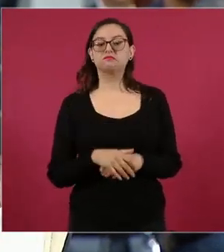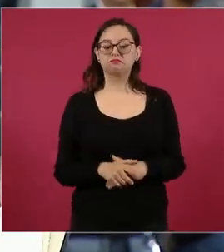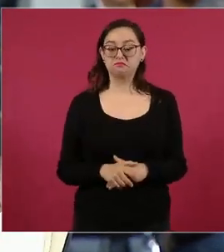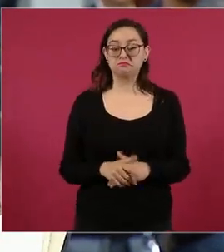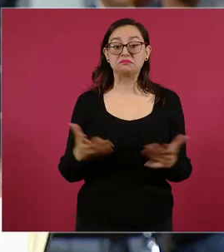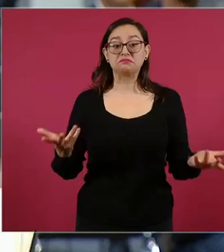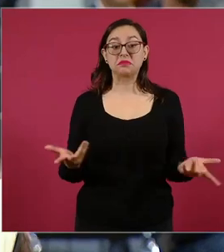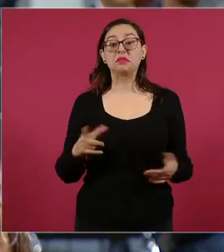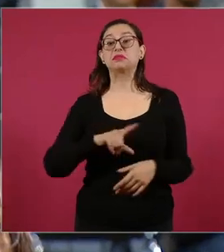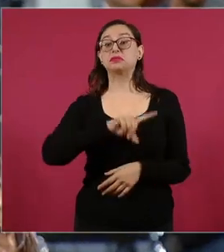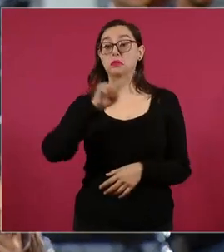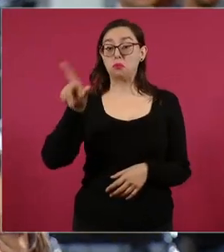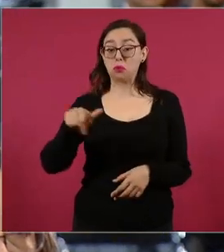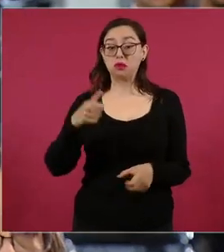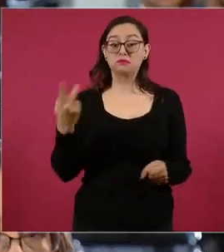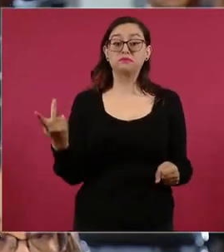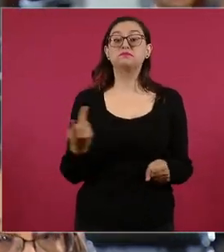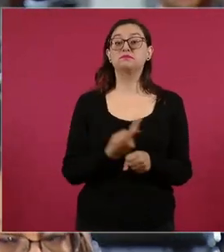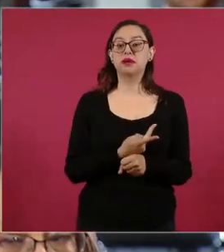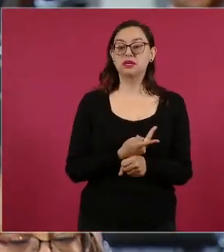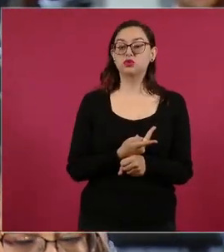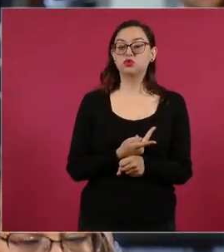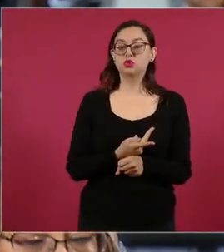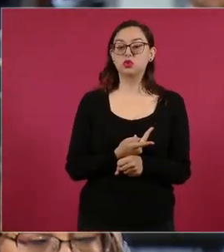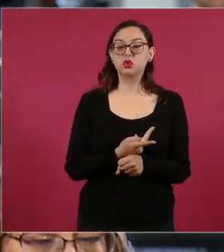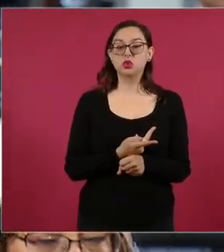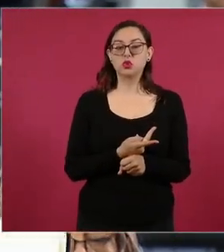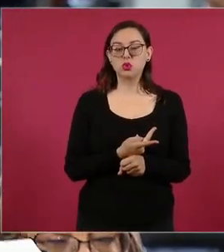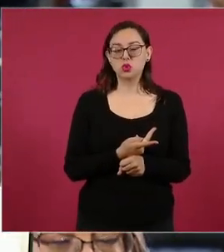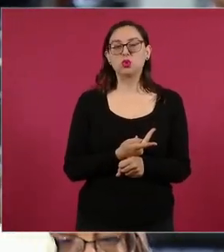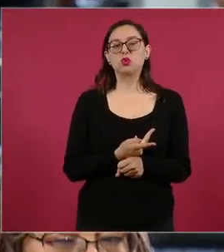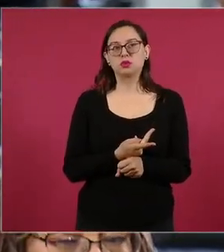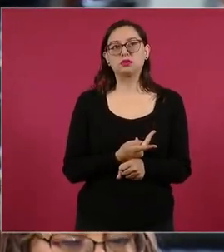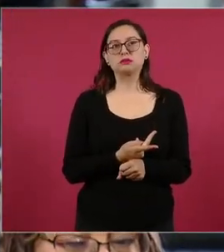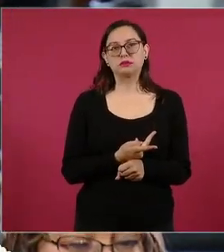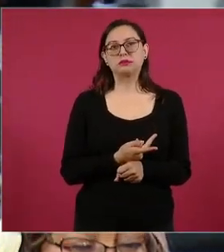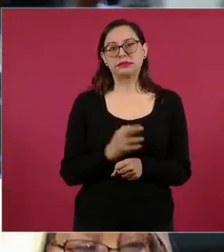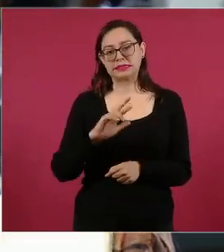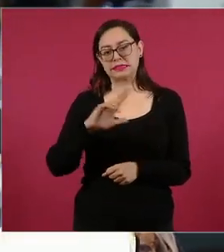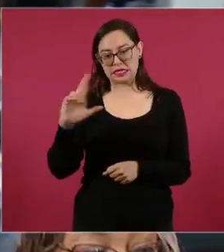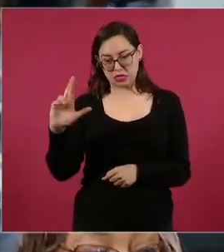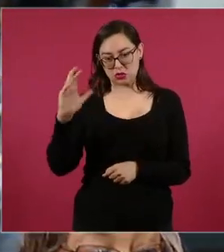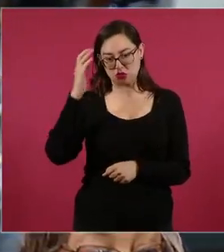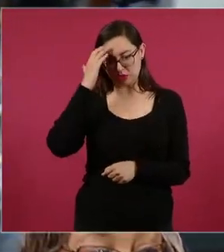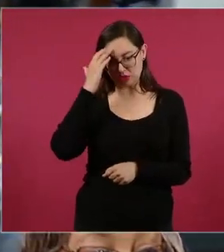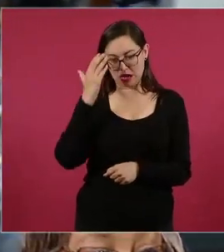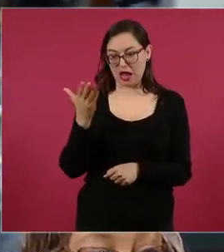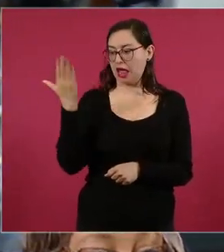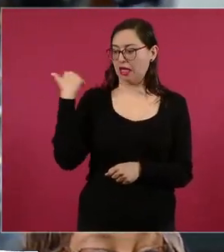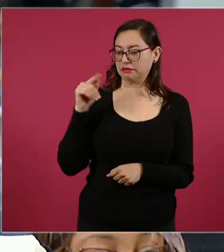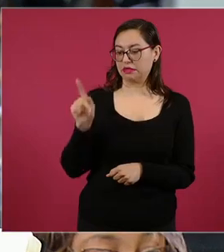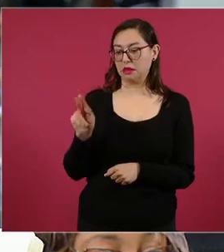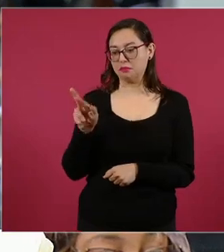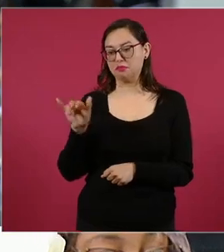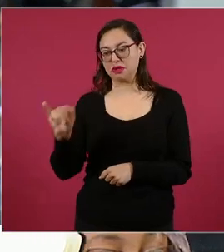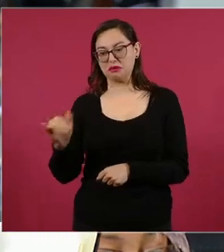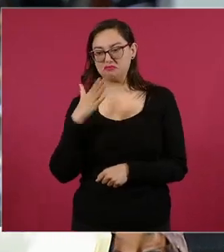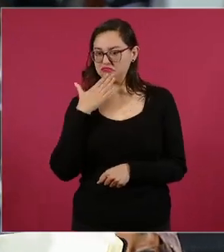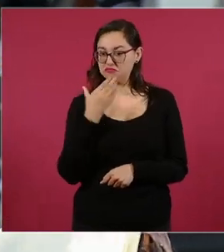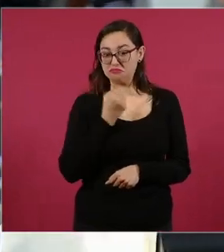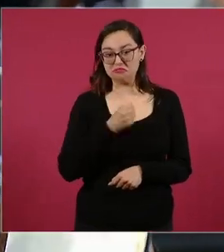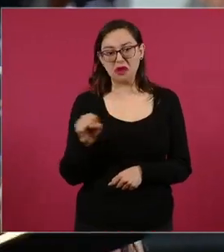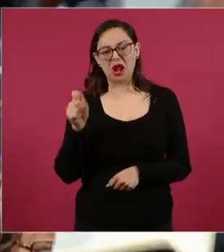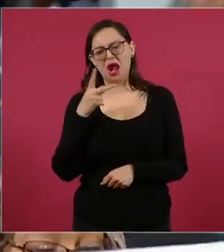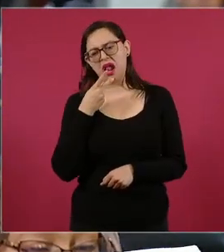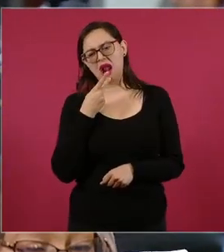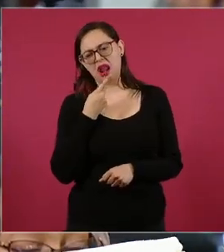habló del discurso y, bueno, pues debemos de reconocer que el PRI era campeón de la demagogia, así es que